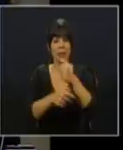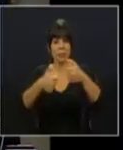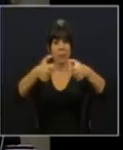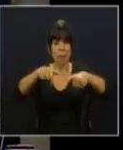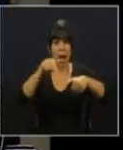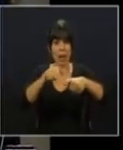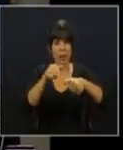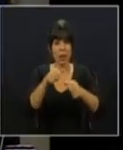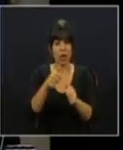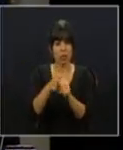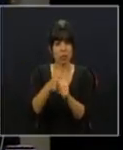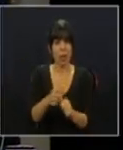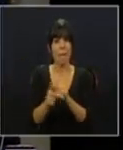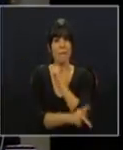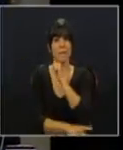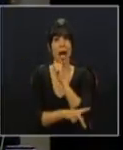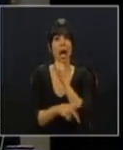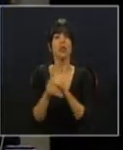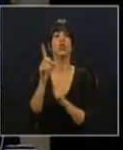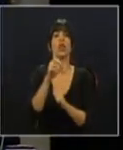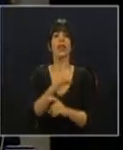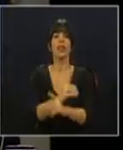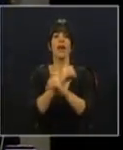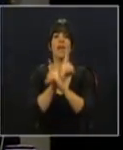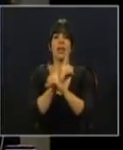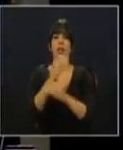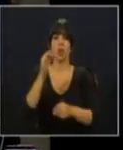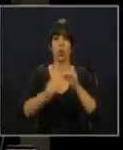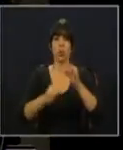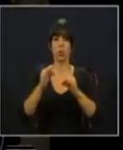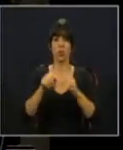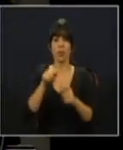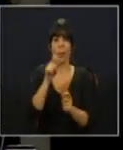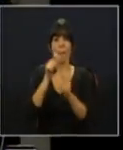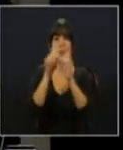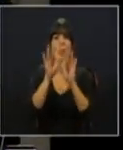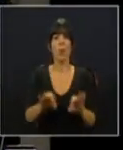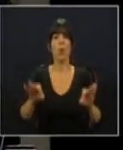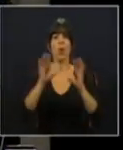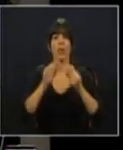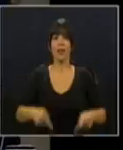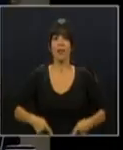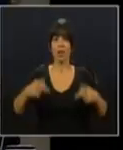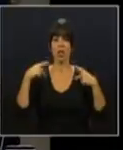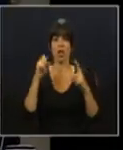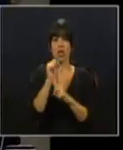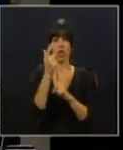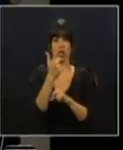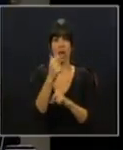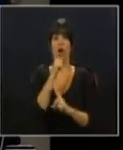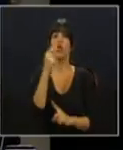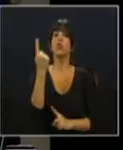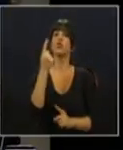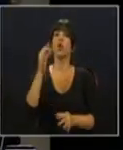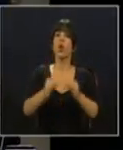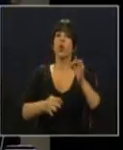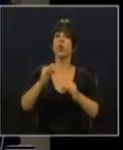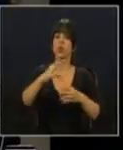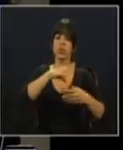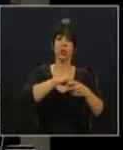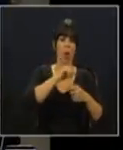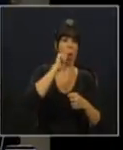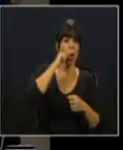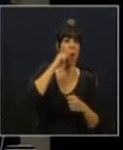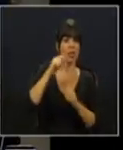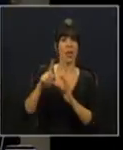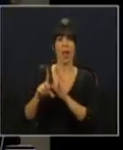descansa en la defensa de la justicia como eje articulador de la vida social, y no solo la justicia contenida en los códigos y